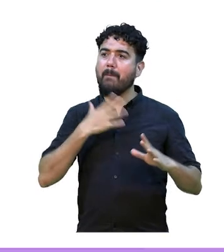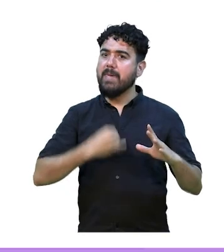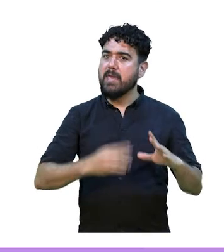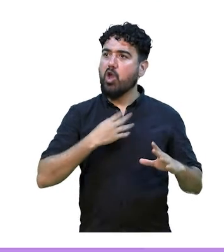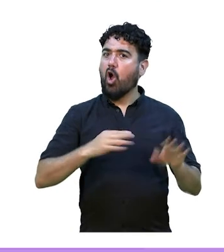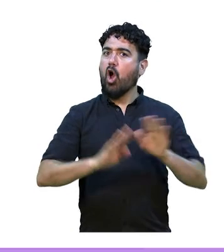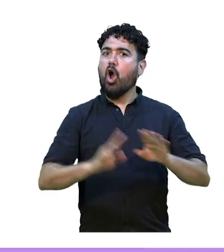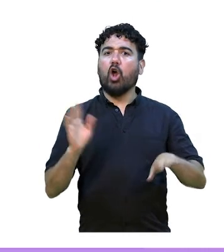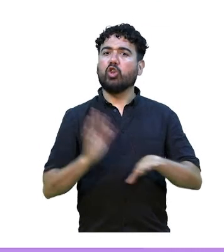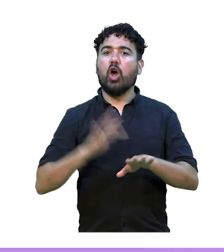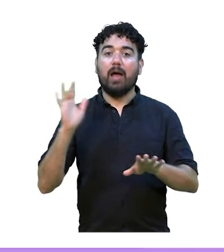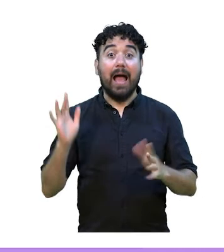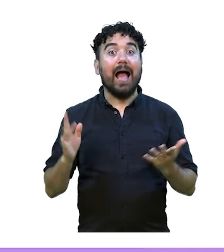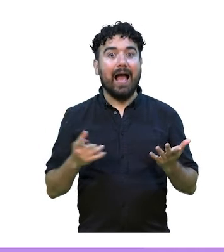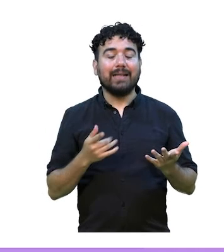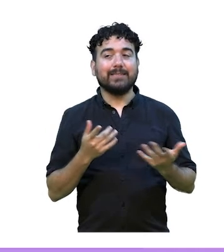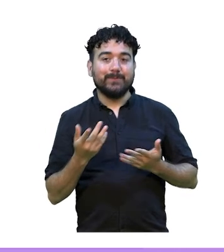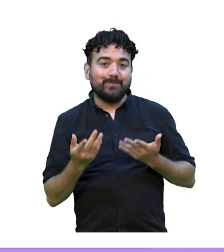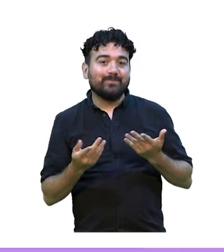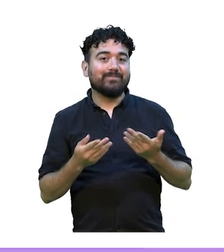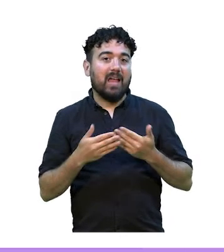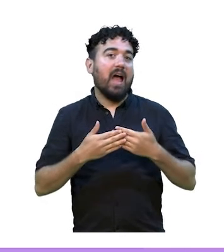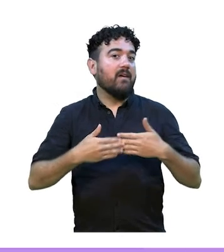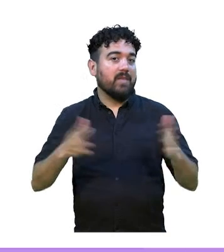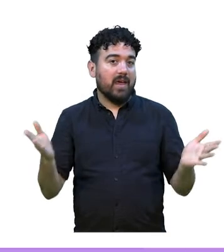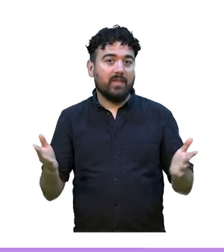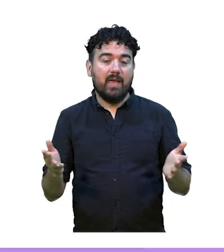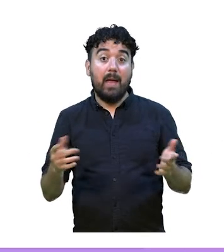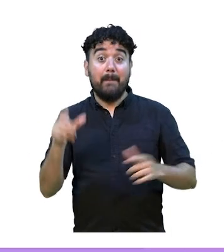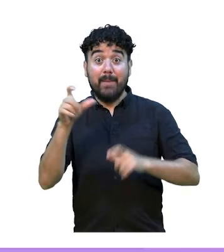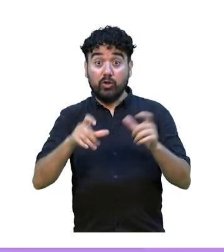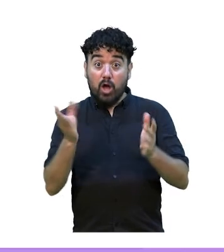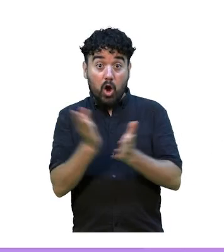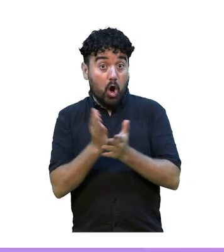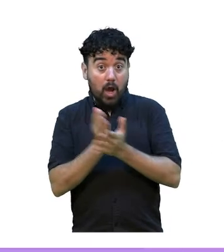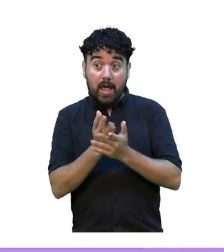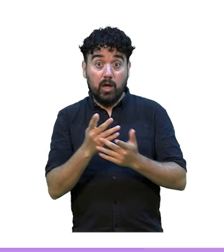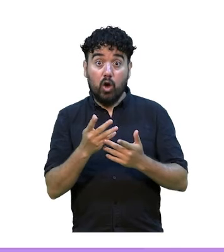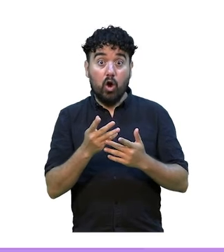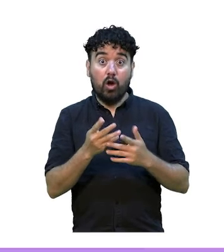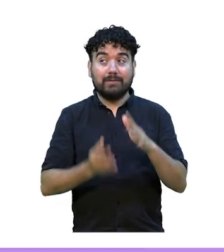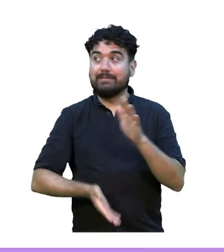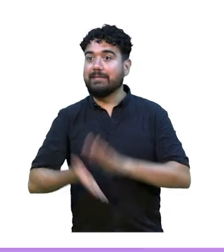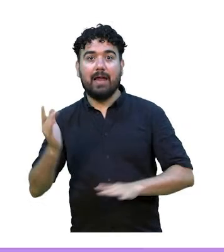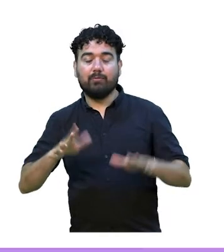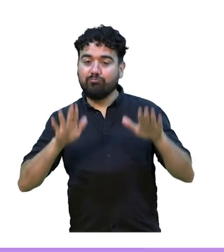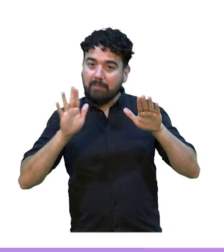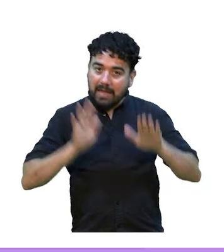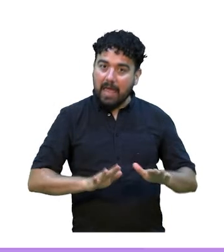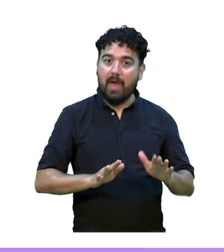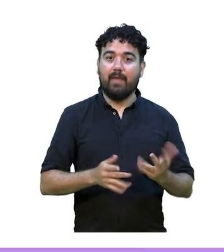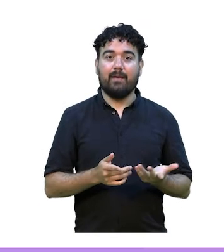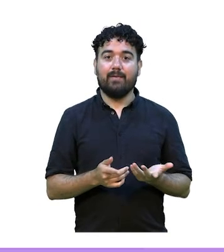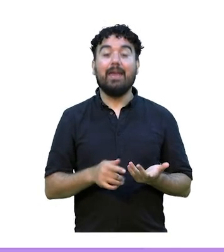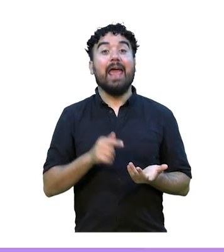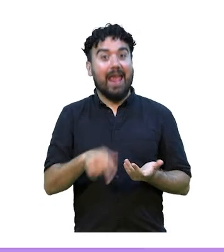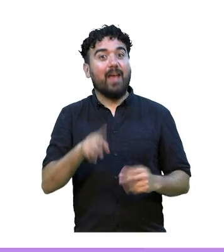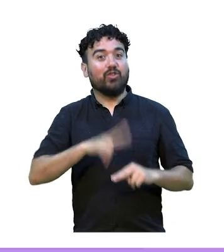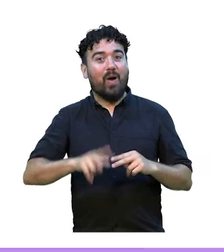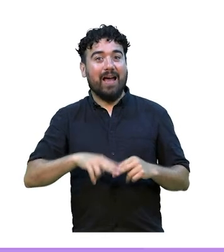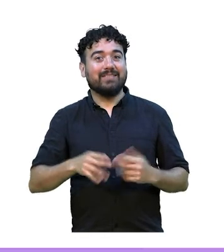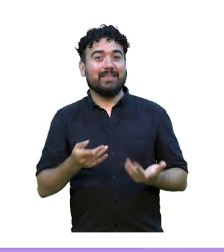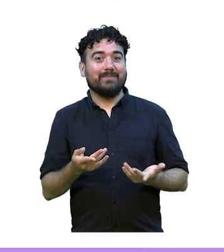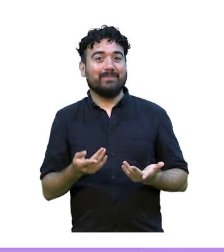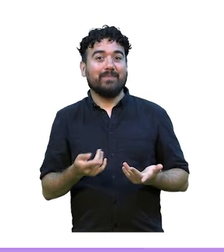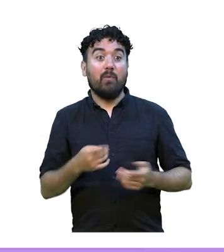sectores conservadores, que no se metan con mis hijos, algo así. No se movía nadie del colegio durante la jornada. Y ese